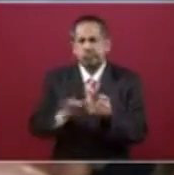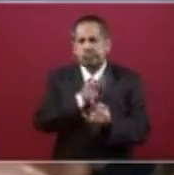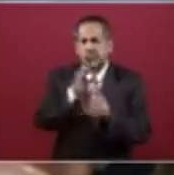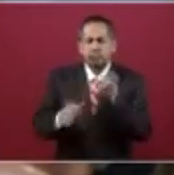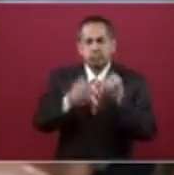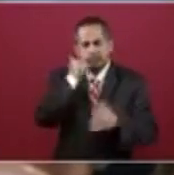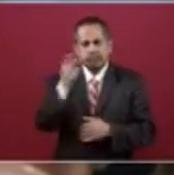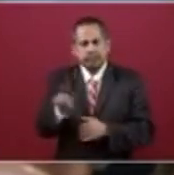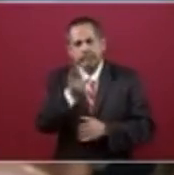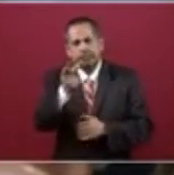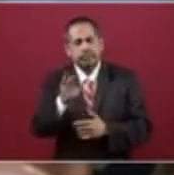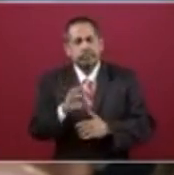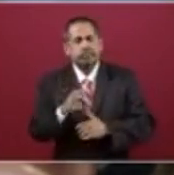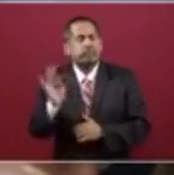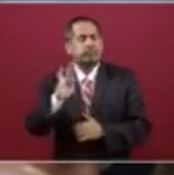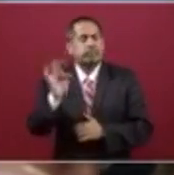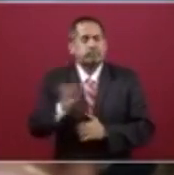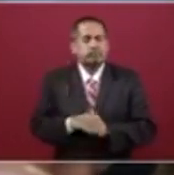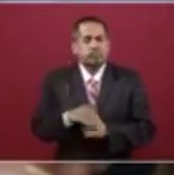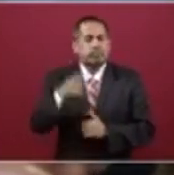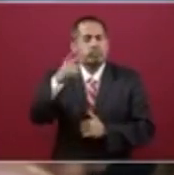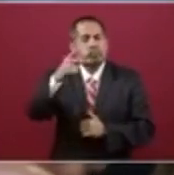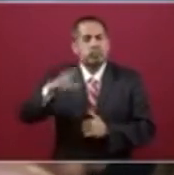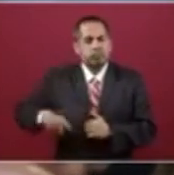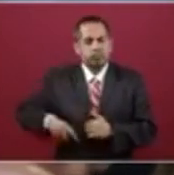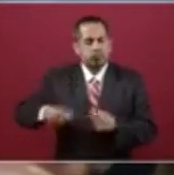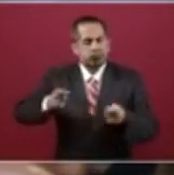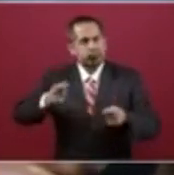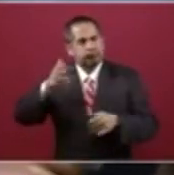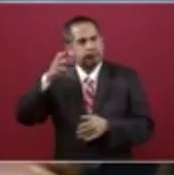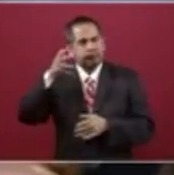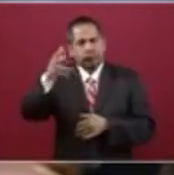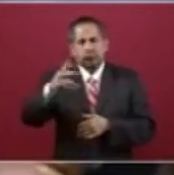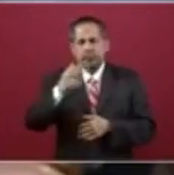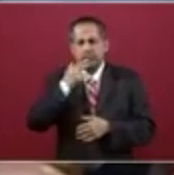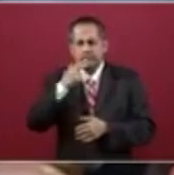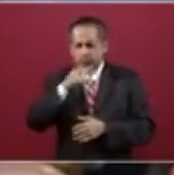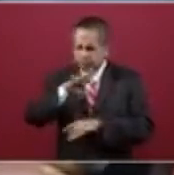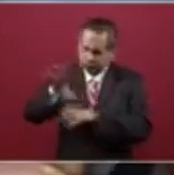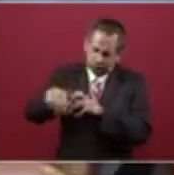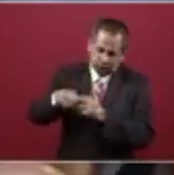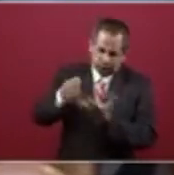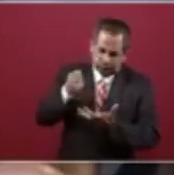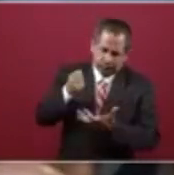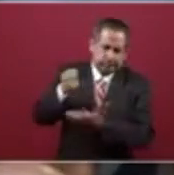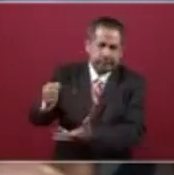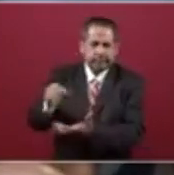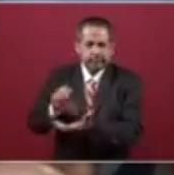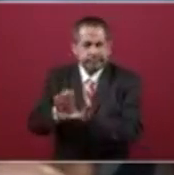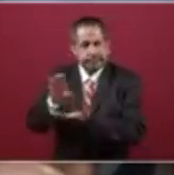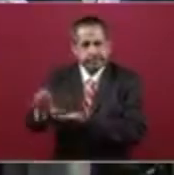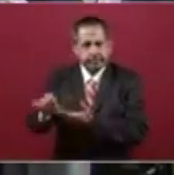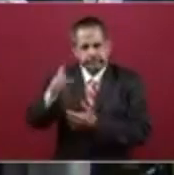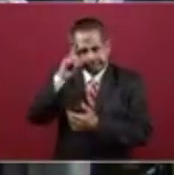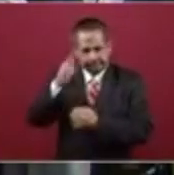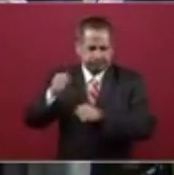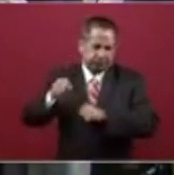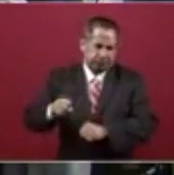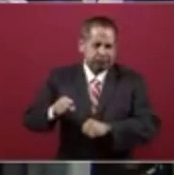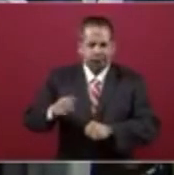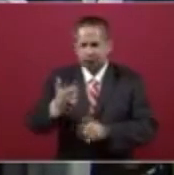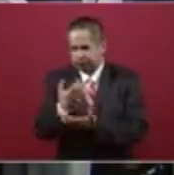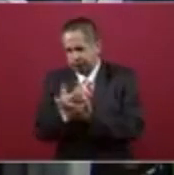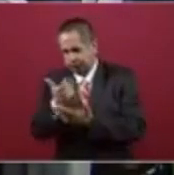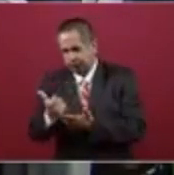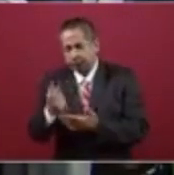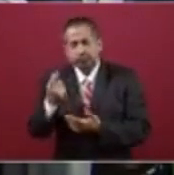quería preguntarle si su gobierno plantea usar todos los recursos de poder y